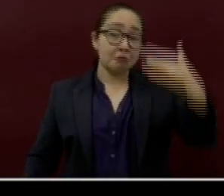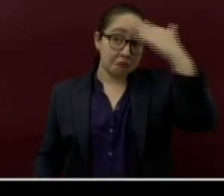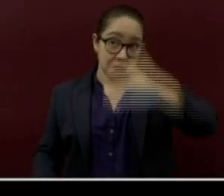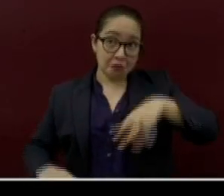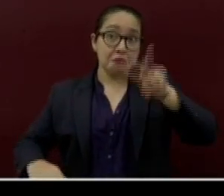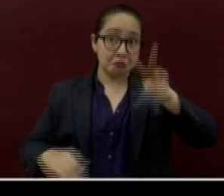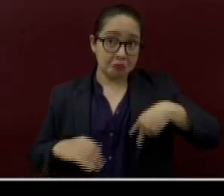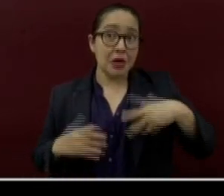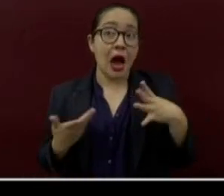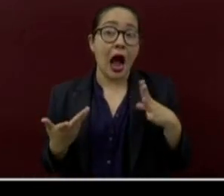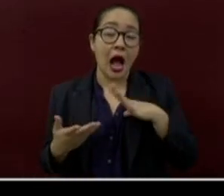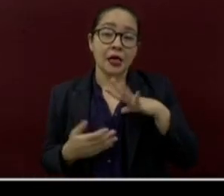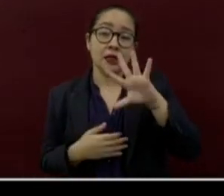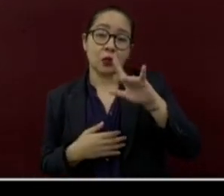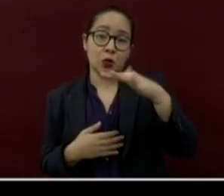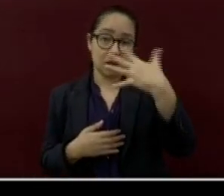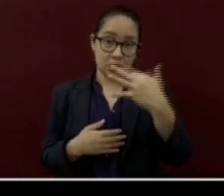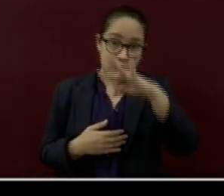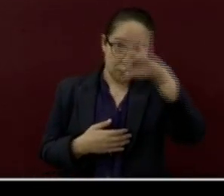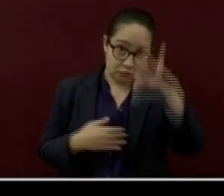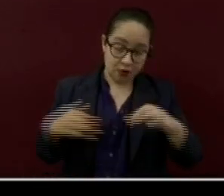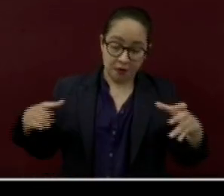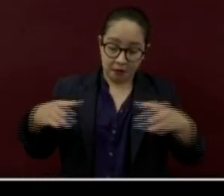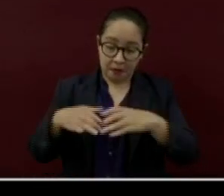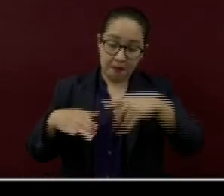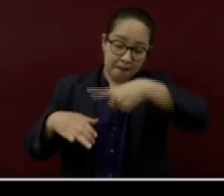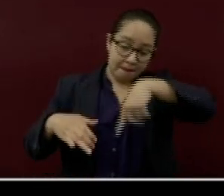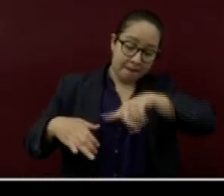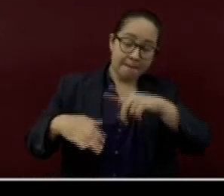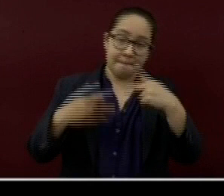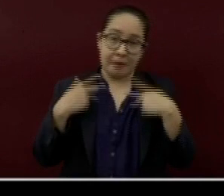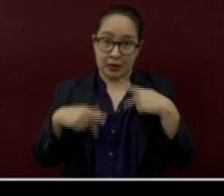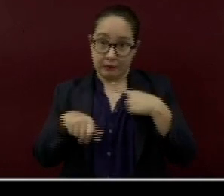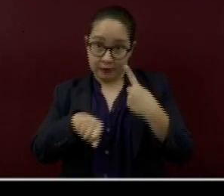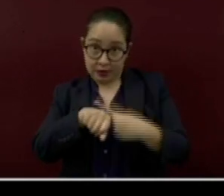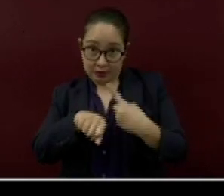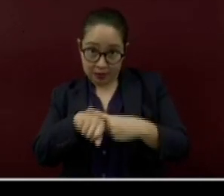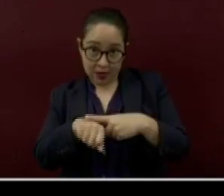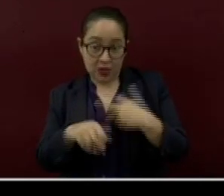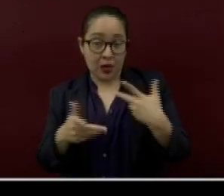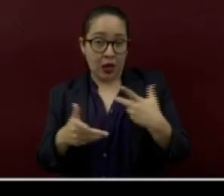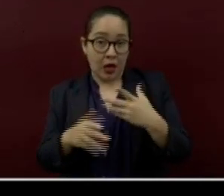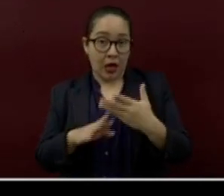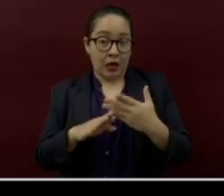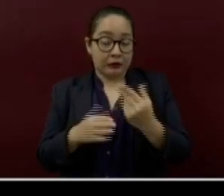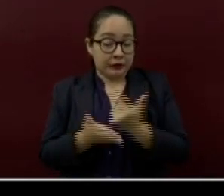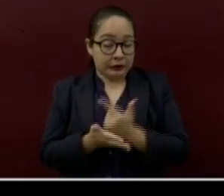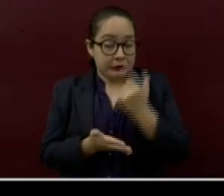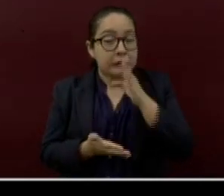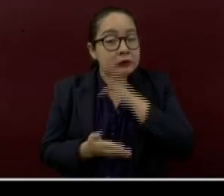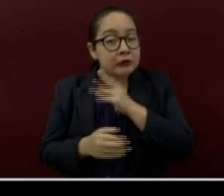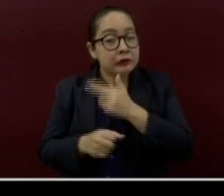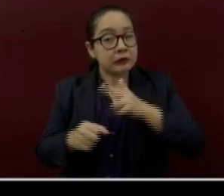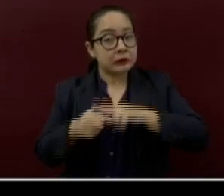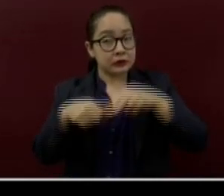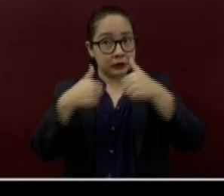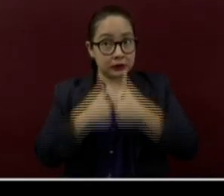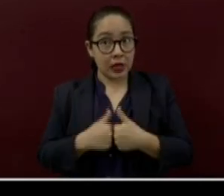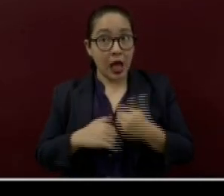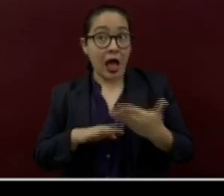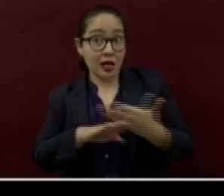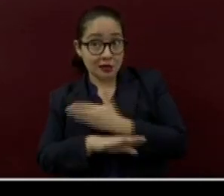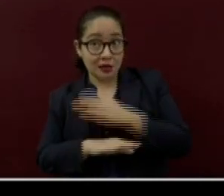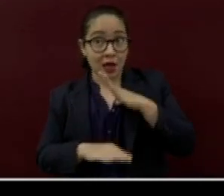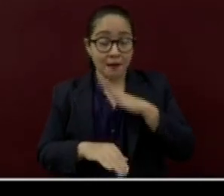cierto que el 55 por ciento de los enfermos que por su gravedad requirieron hospitalización vivían con una o más